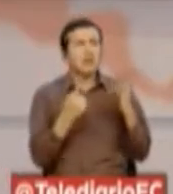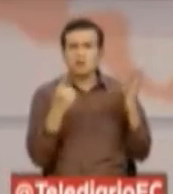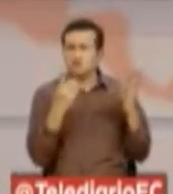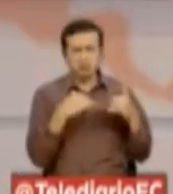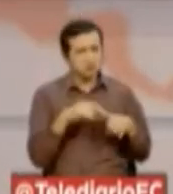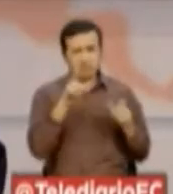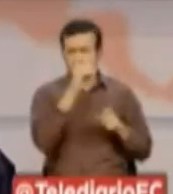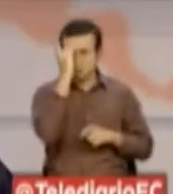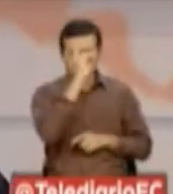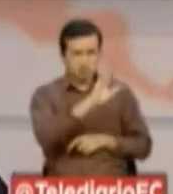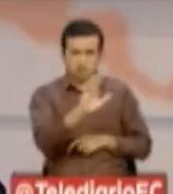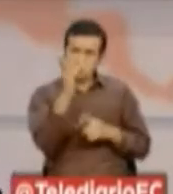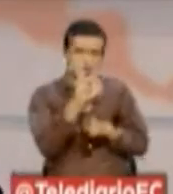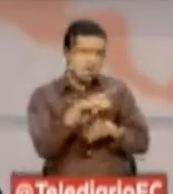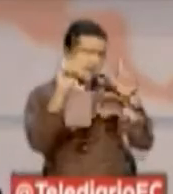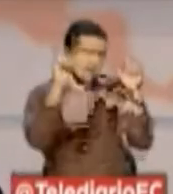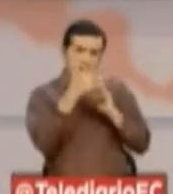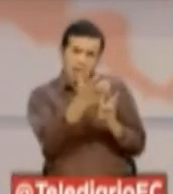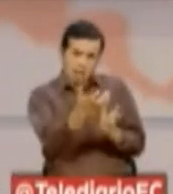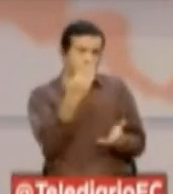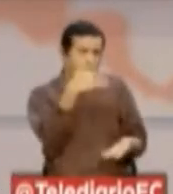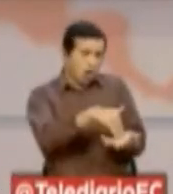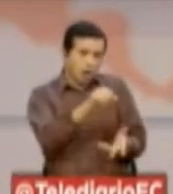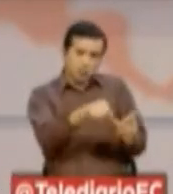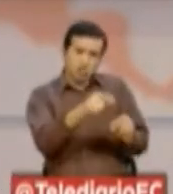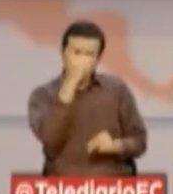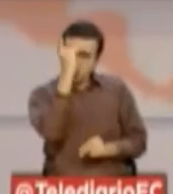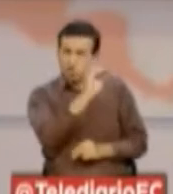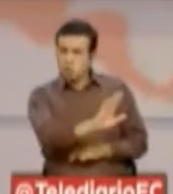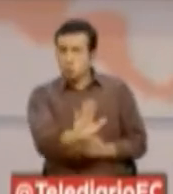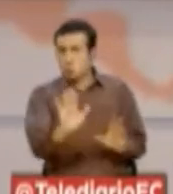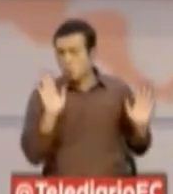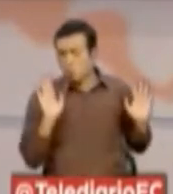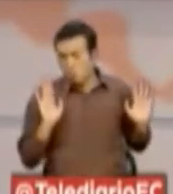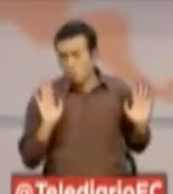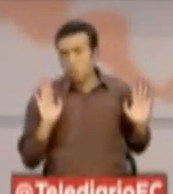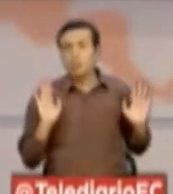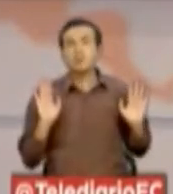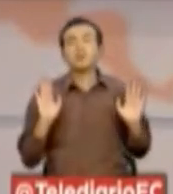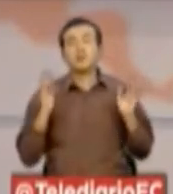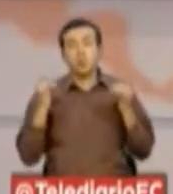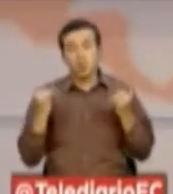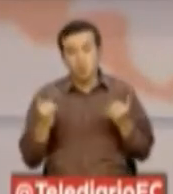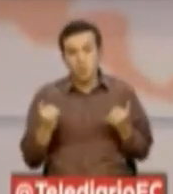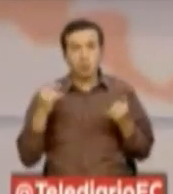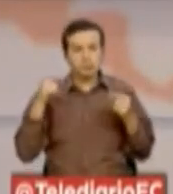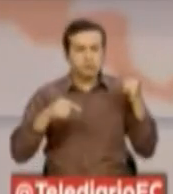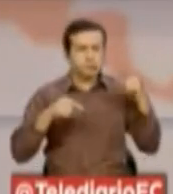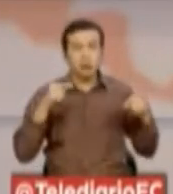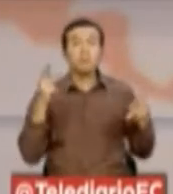que el pueblo se exprese si es que quiero no quiere la reelección indefinida y claro en estos casos de dictadores además